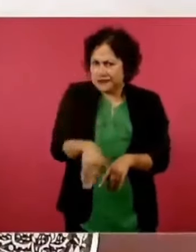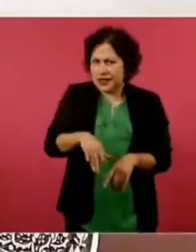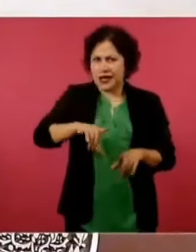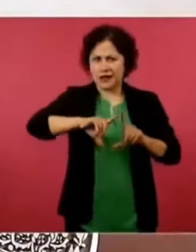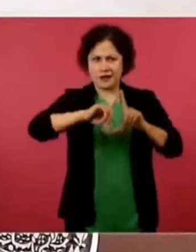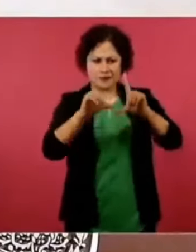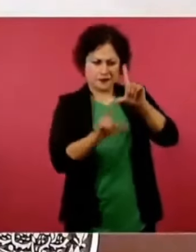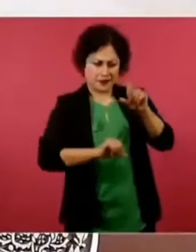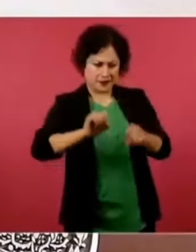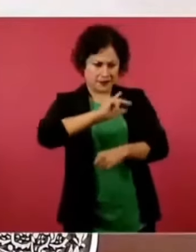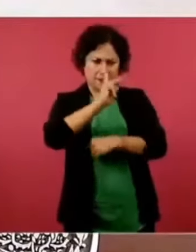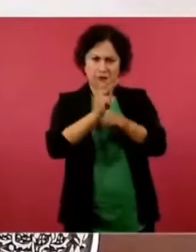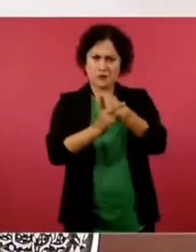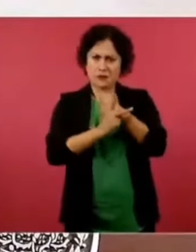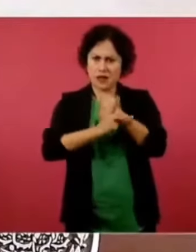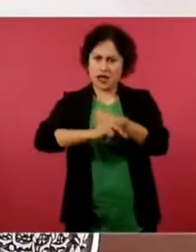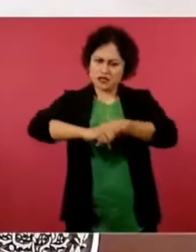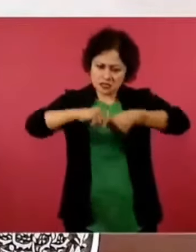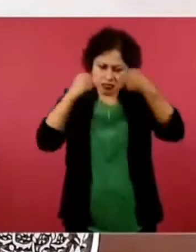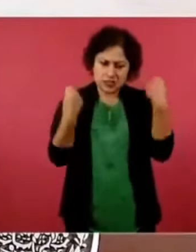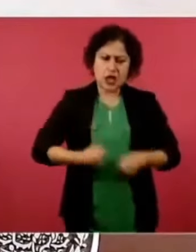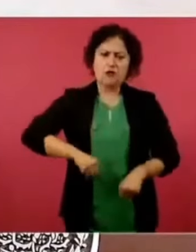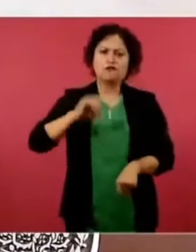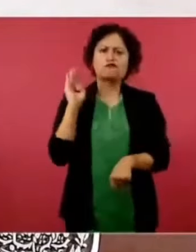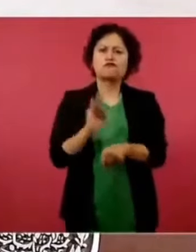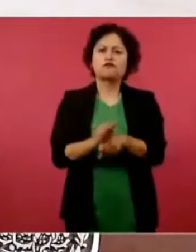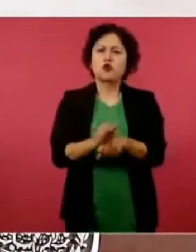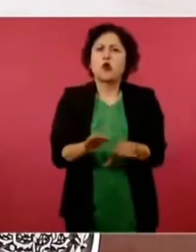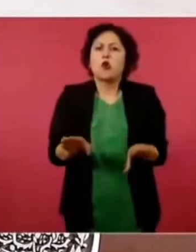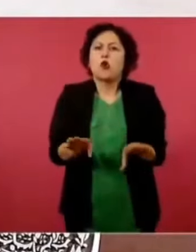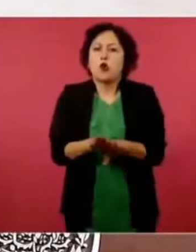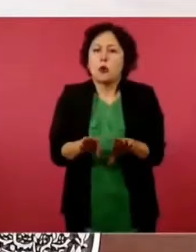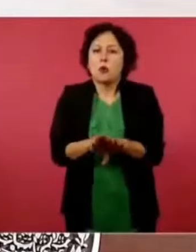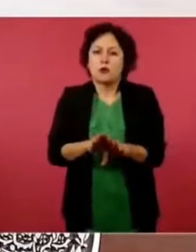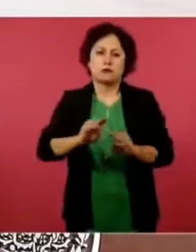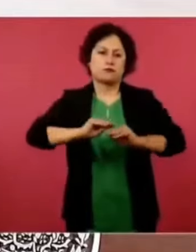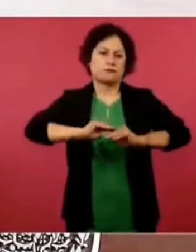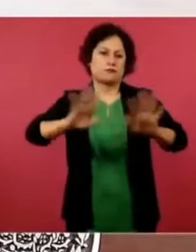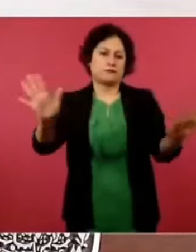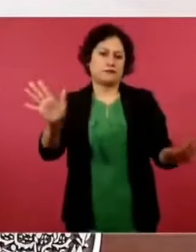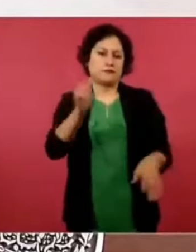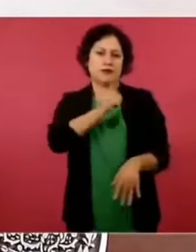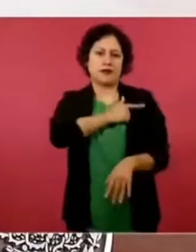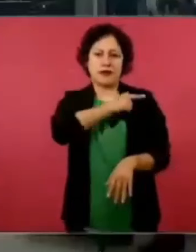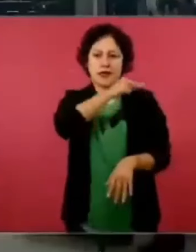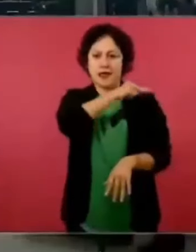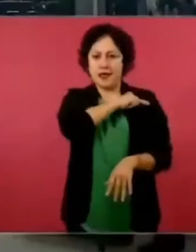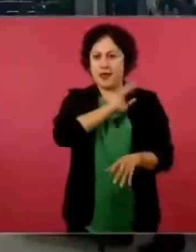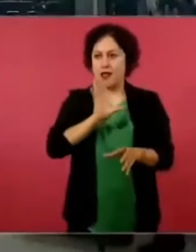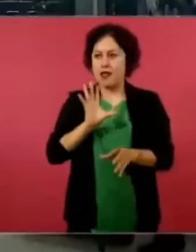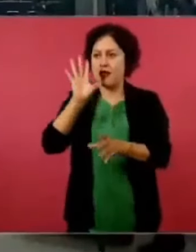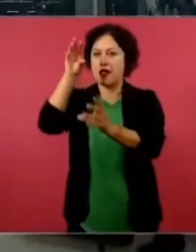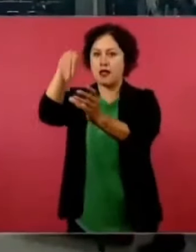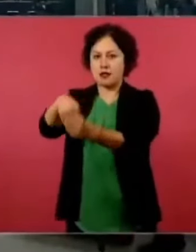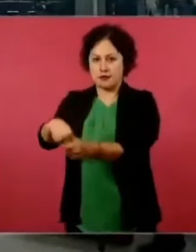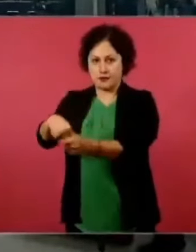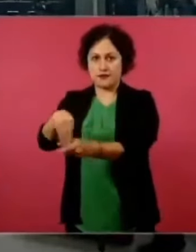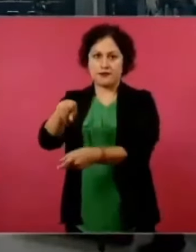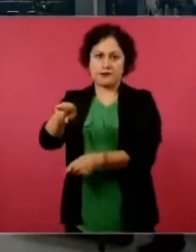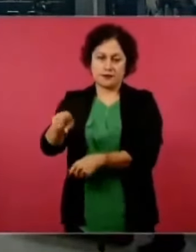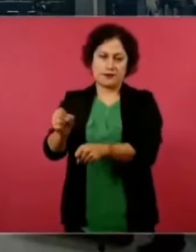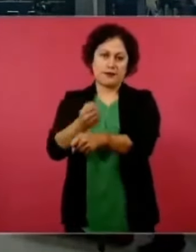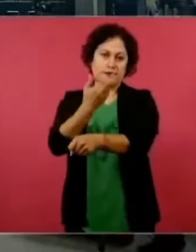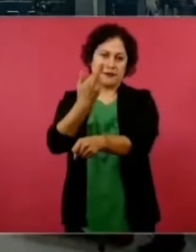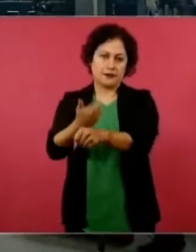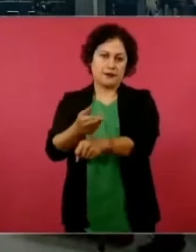pública el que la guardia Nacional dependa de la secretaría de